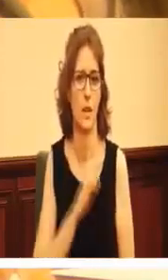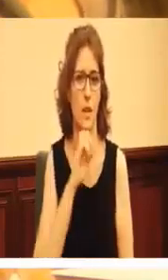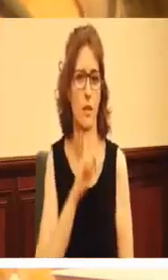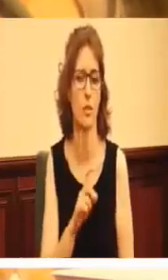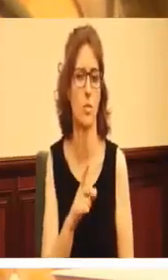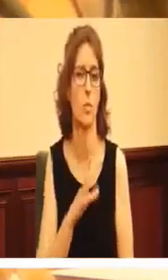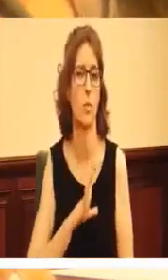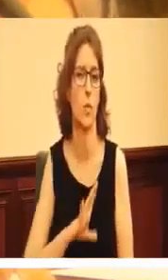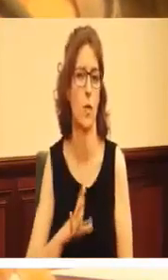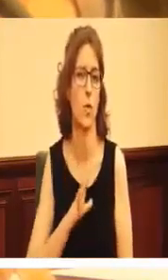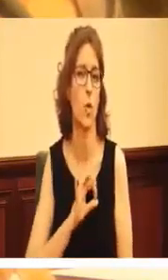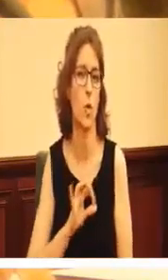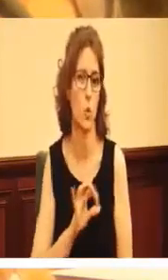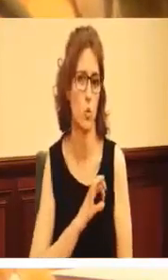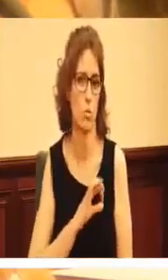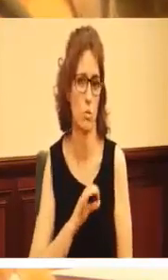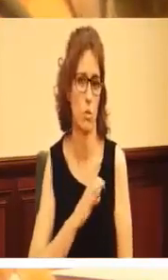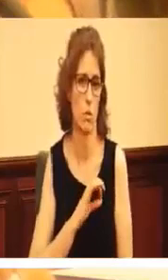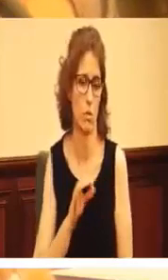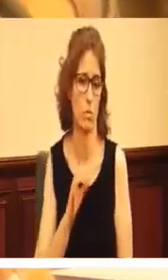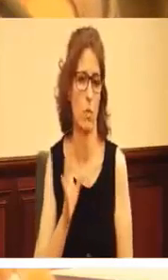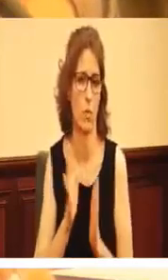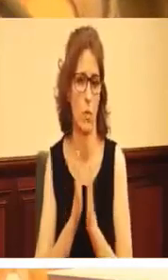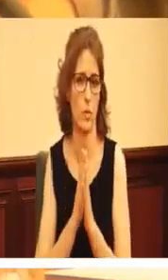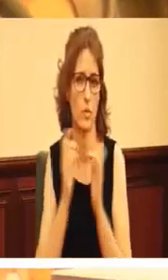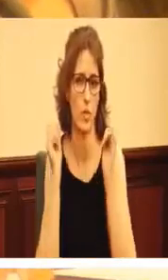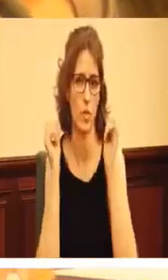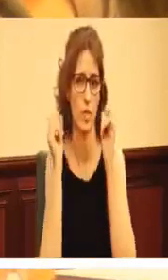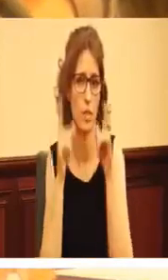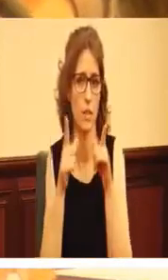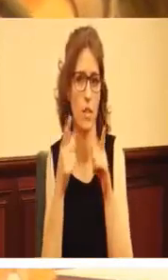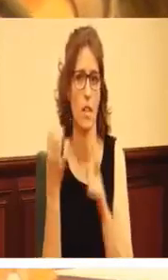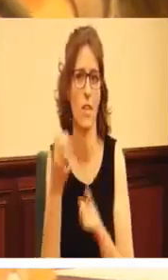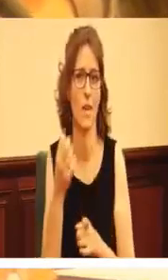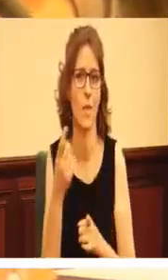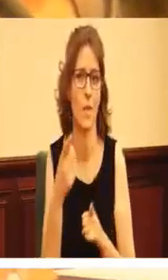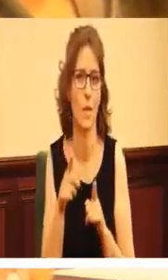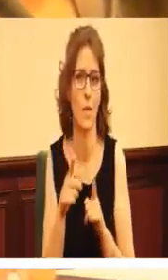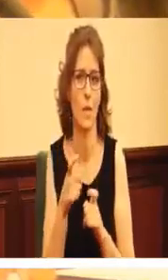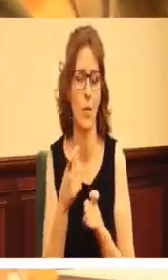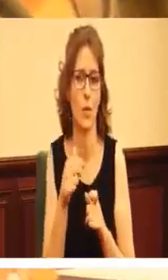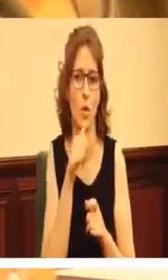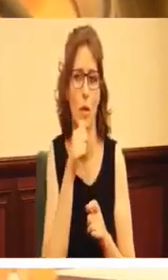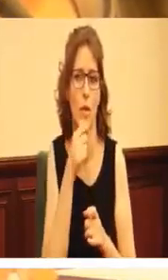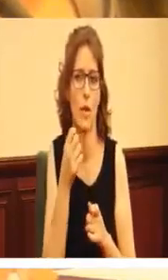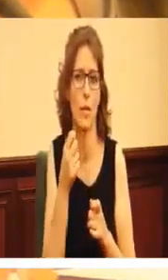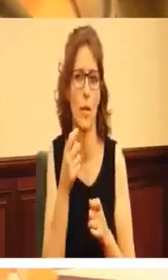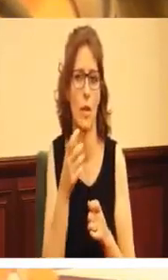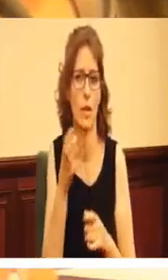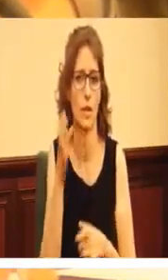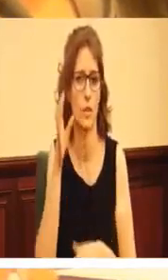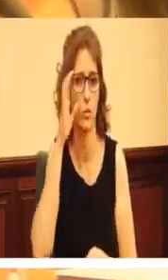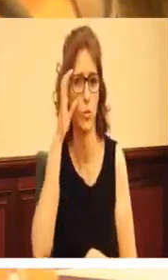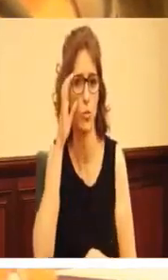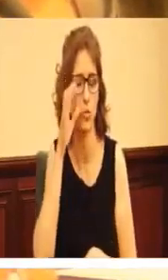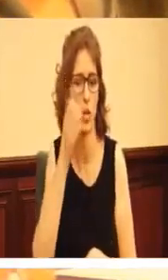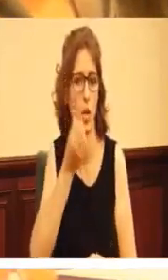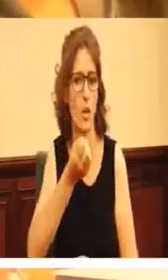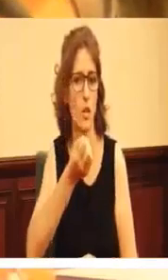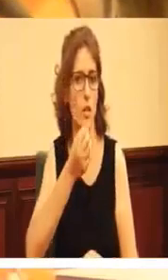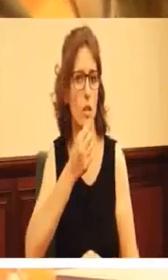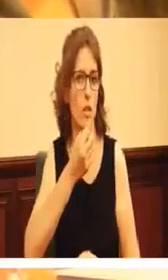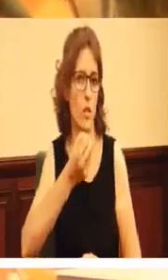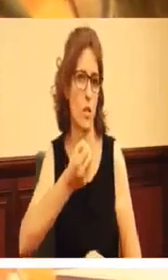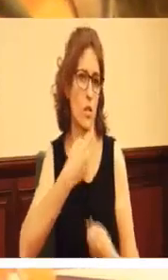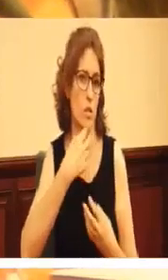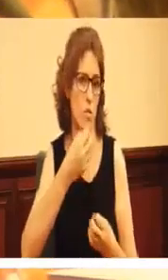por favor, aterricen, porque todavía tenemos que escuchar discursos como el suyo en